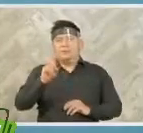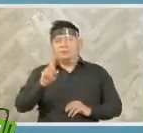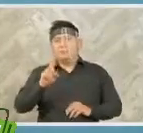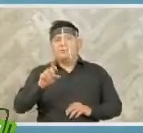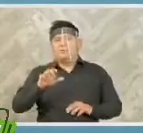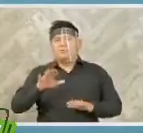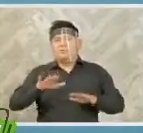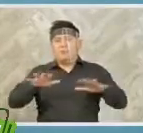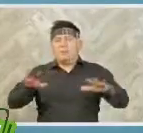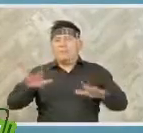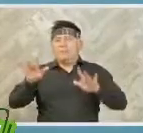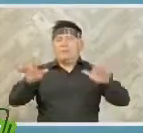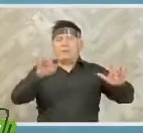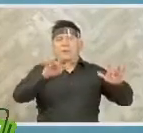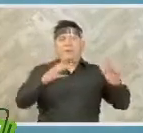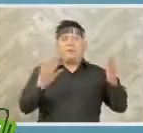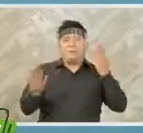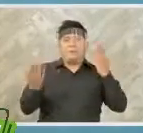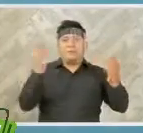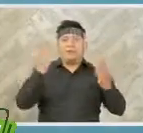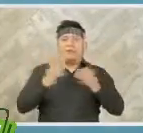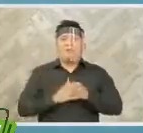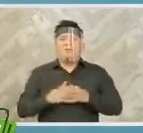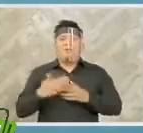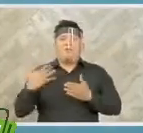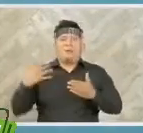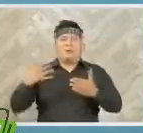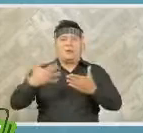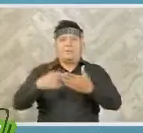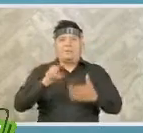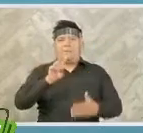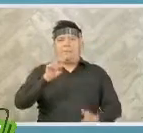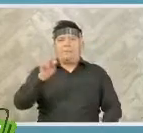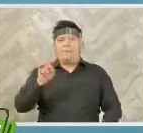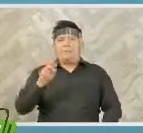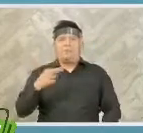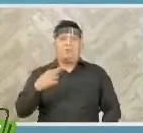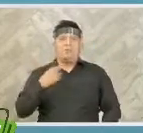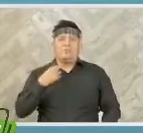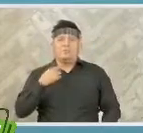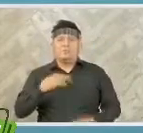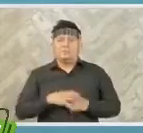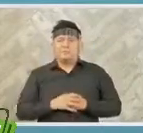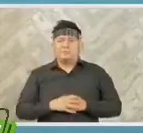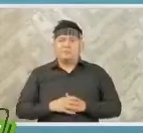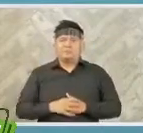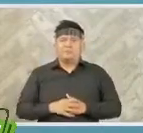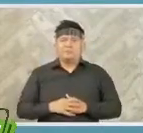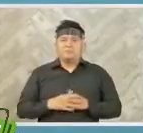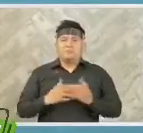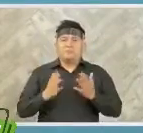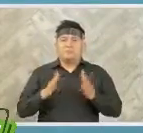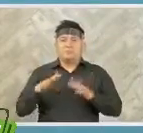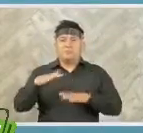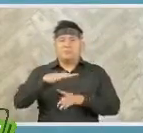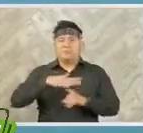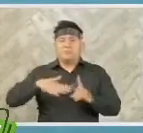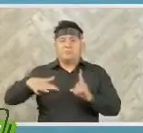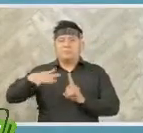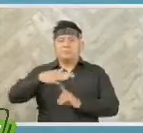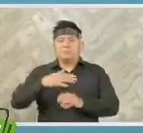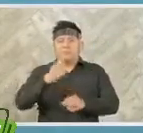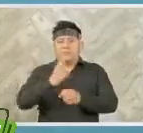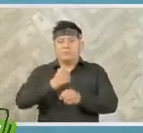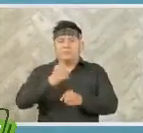y vamos hasta el 26 de noviembre aproximadamente. En la estrategia Entornos Protectores continuará también con lo que hemos venido